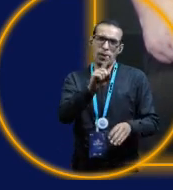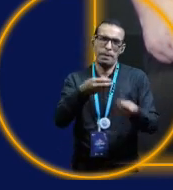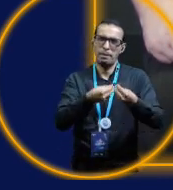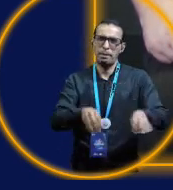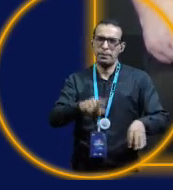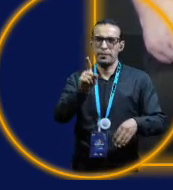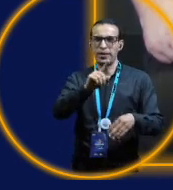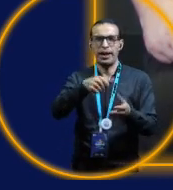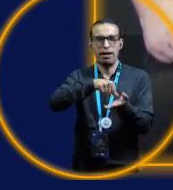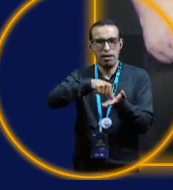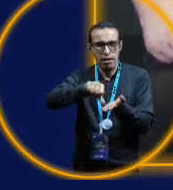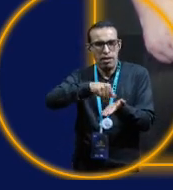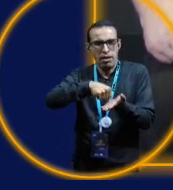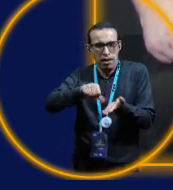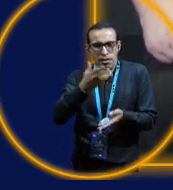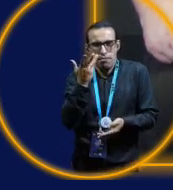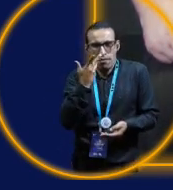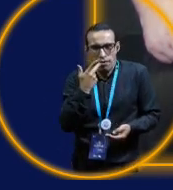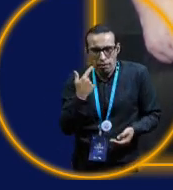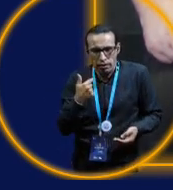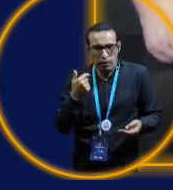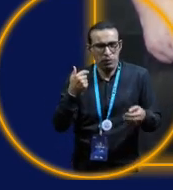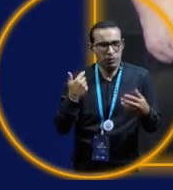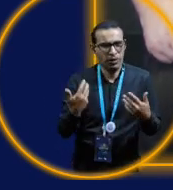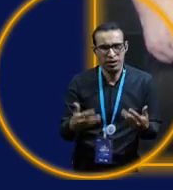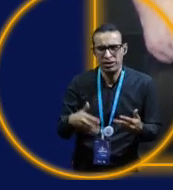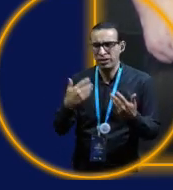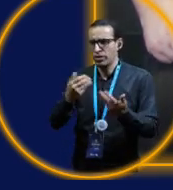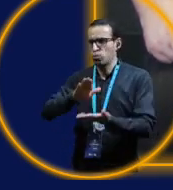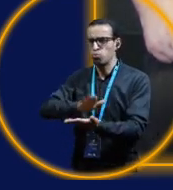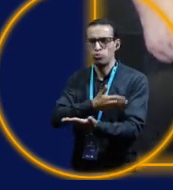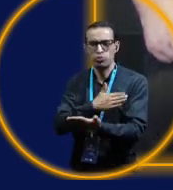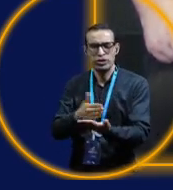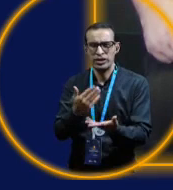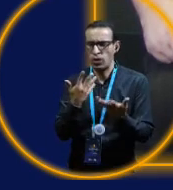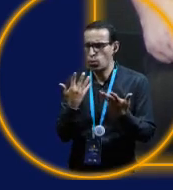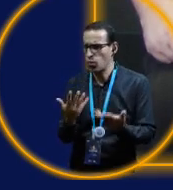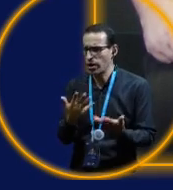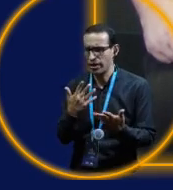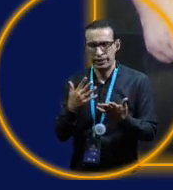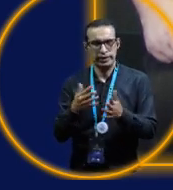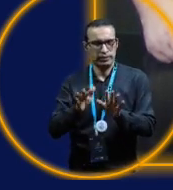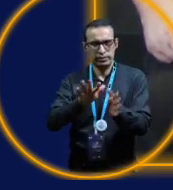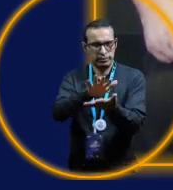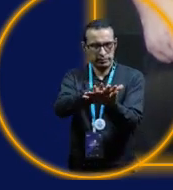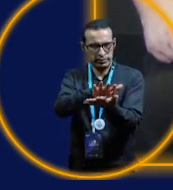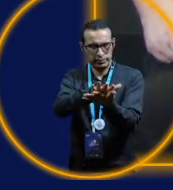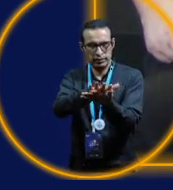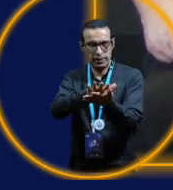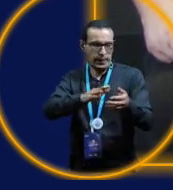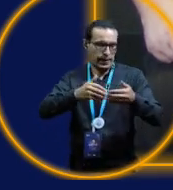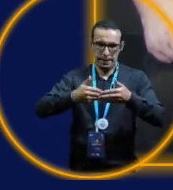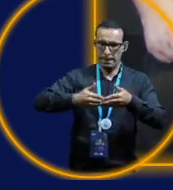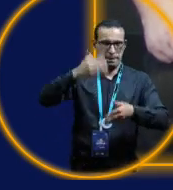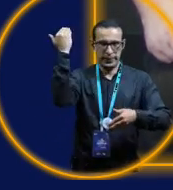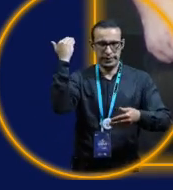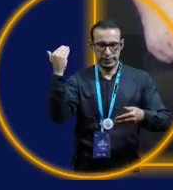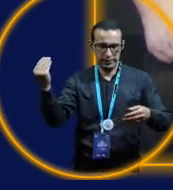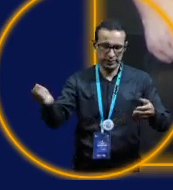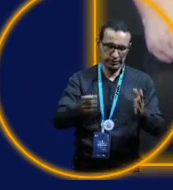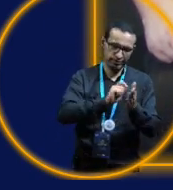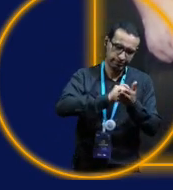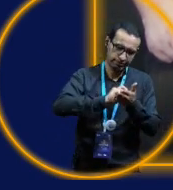energía en tratar de encontrar esa cosa simplemente inicia simplemente empieza y lo primero que